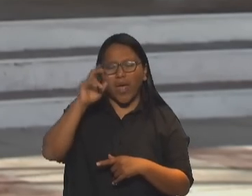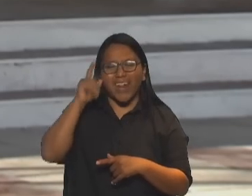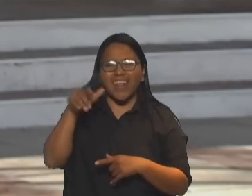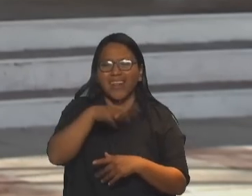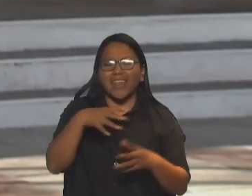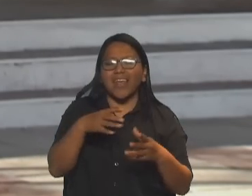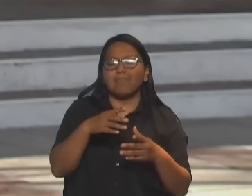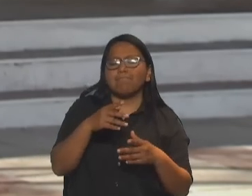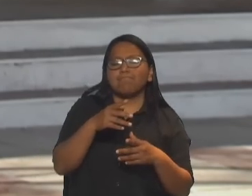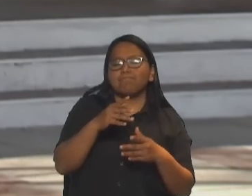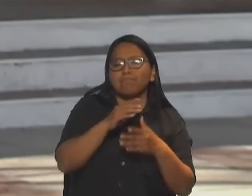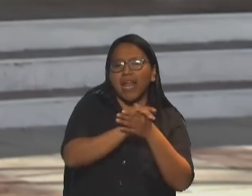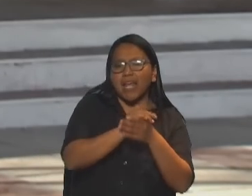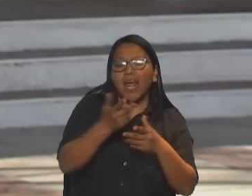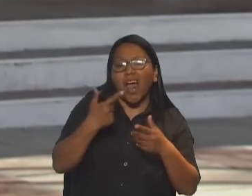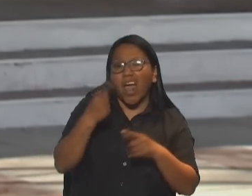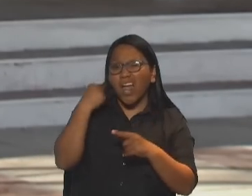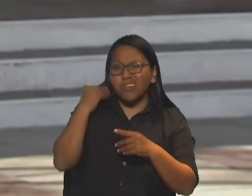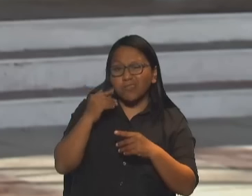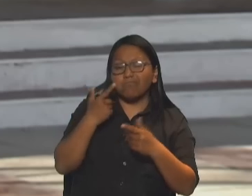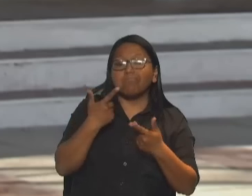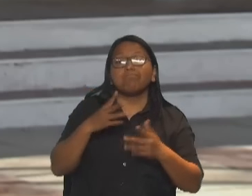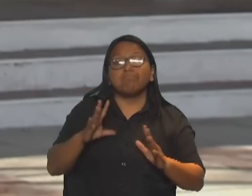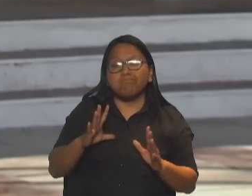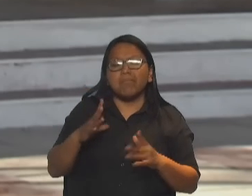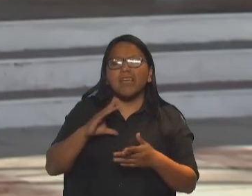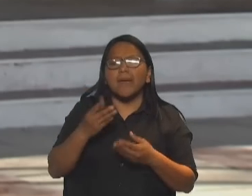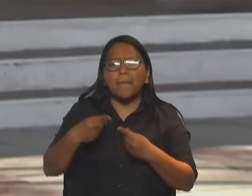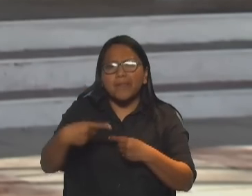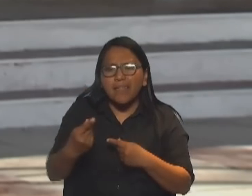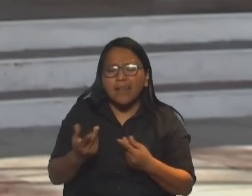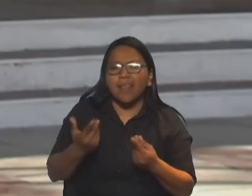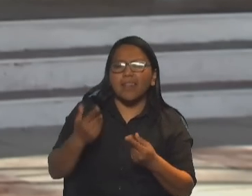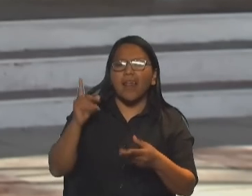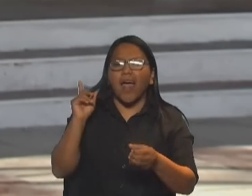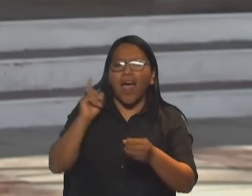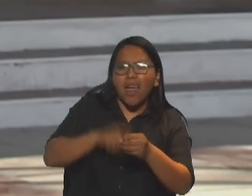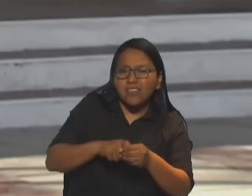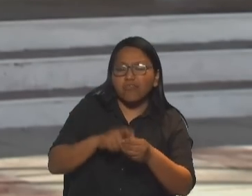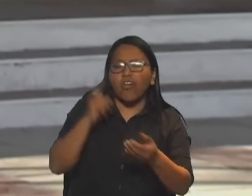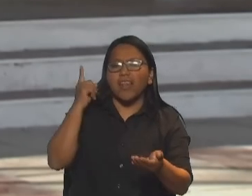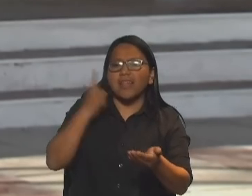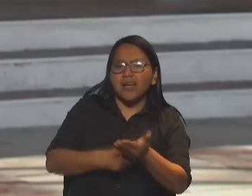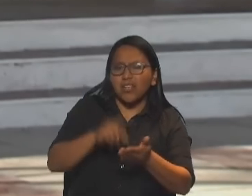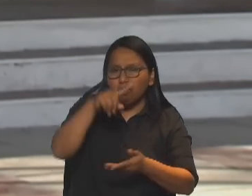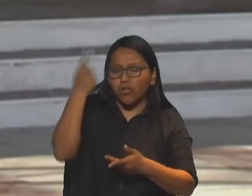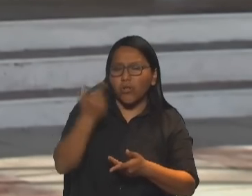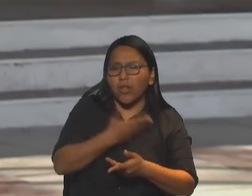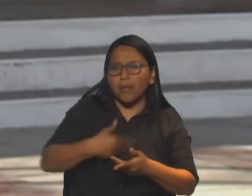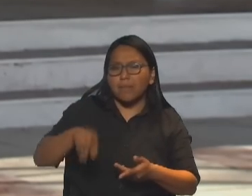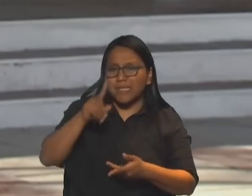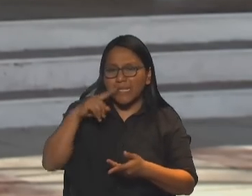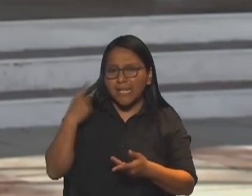hasta anoche hubo mucha demora para confirmar qué pasaría con respecto a la adhesión del decreto nacional dispuesto por el presidente alberto